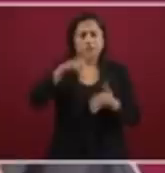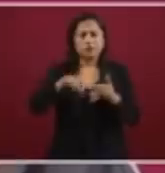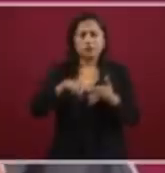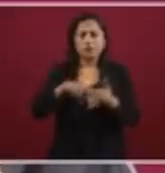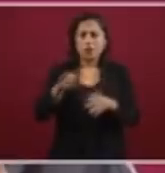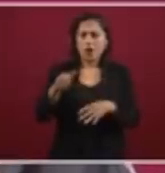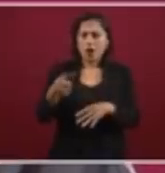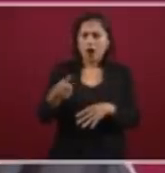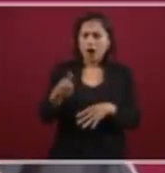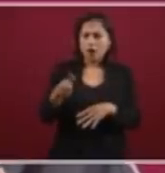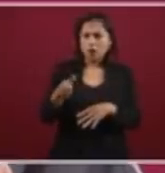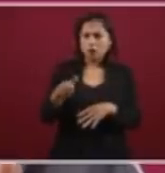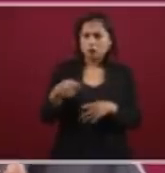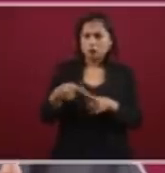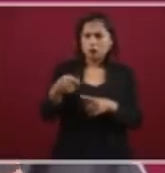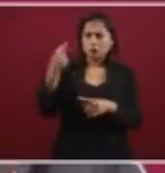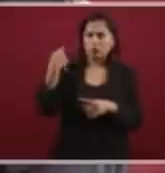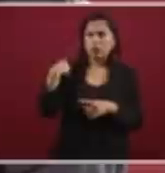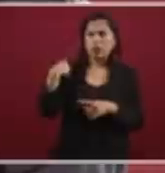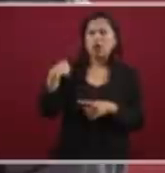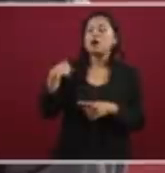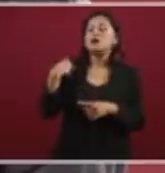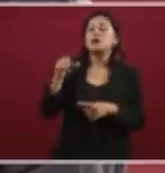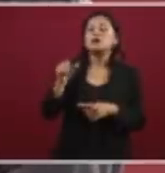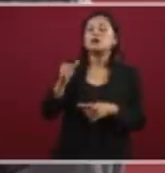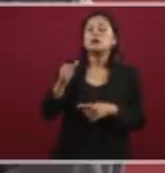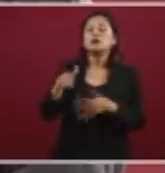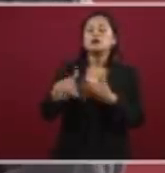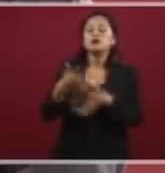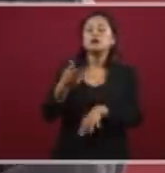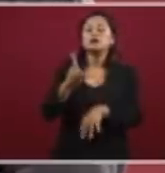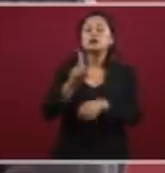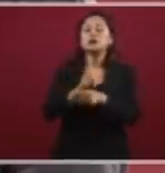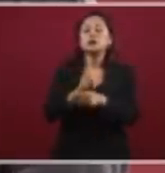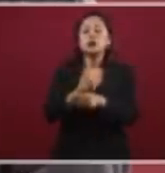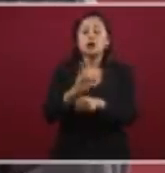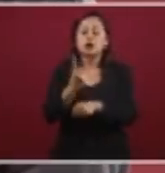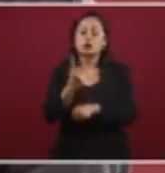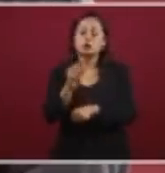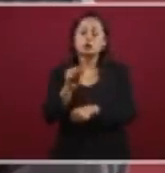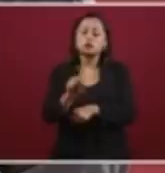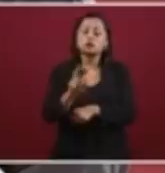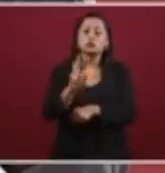15 días 2 puntos 99